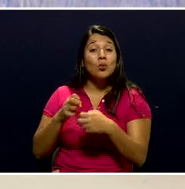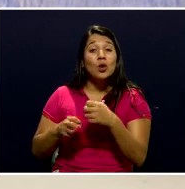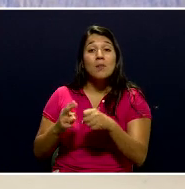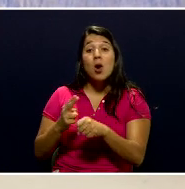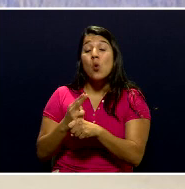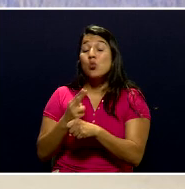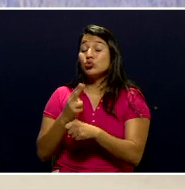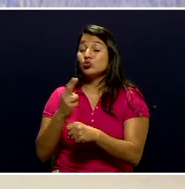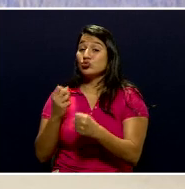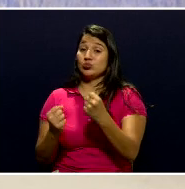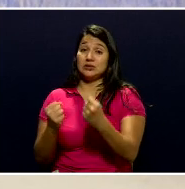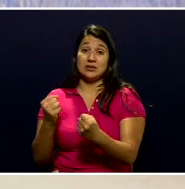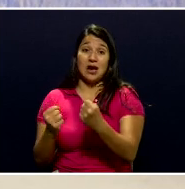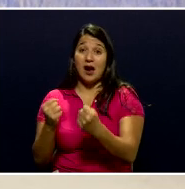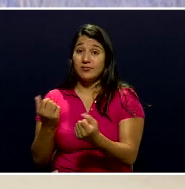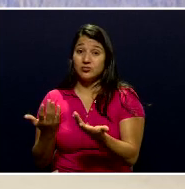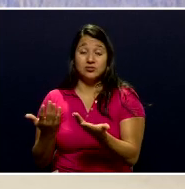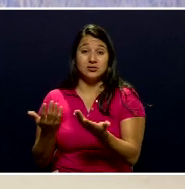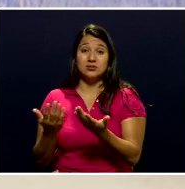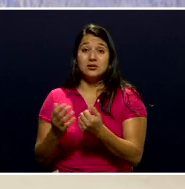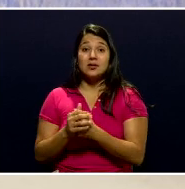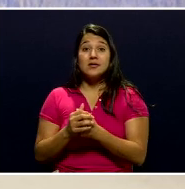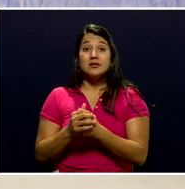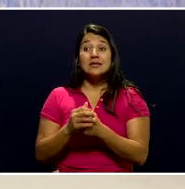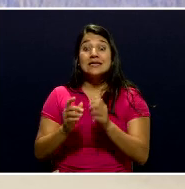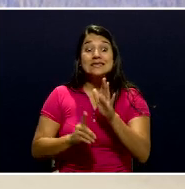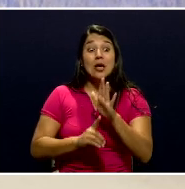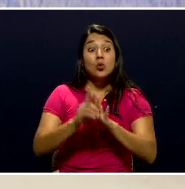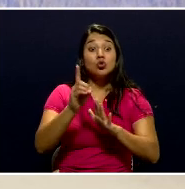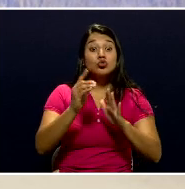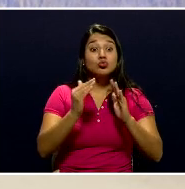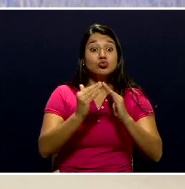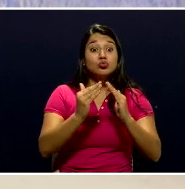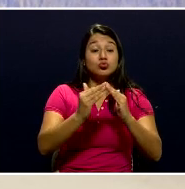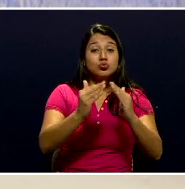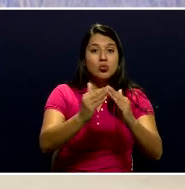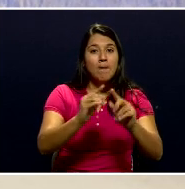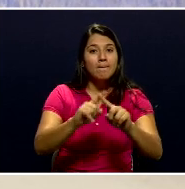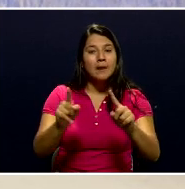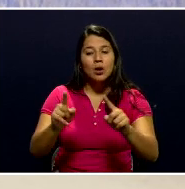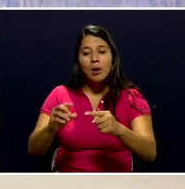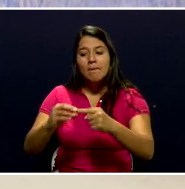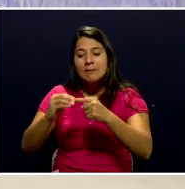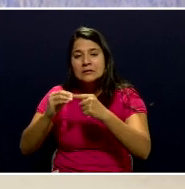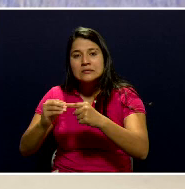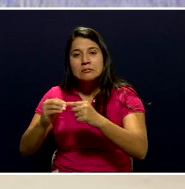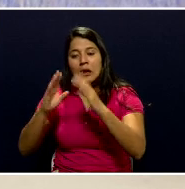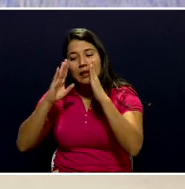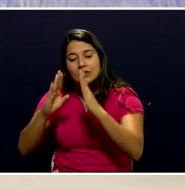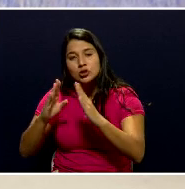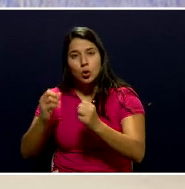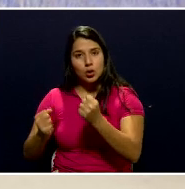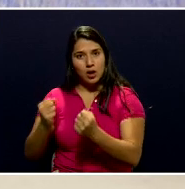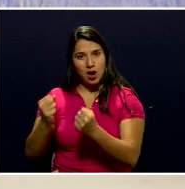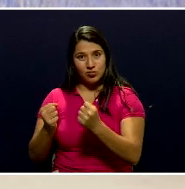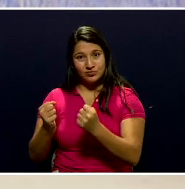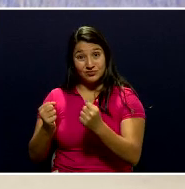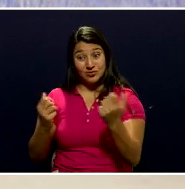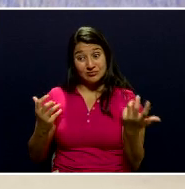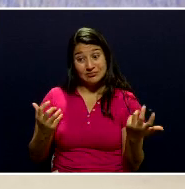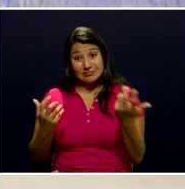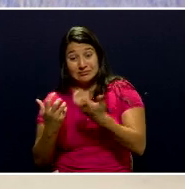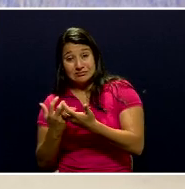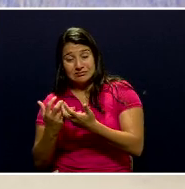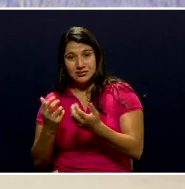del desarrollo urbano centrado en el automóvil. ¿Por qué? Porque entonces resulta que centrados en